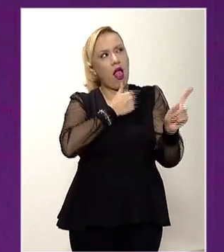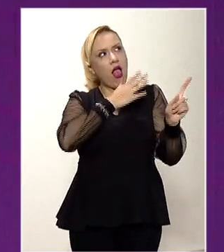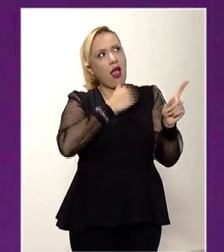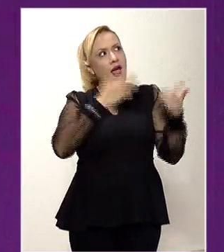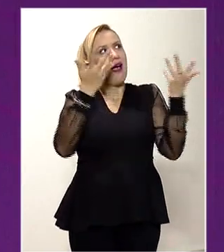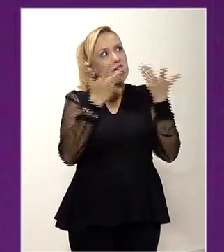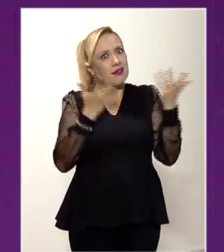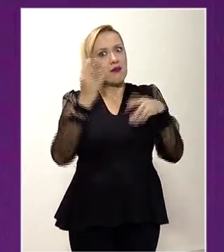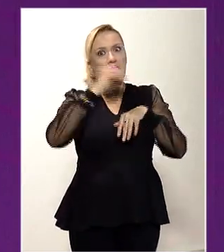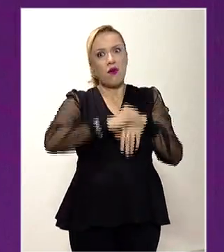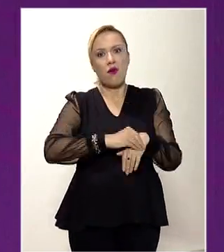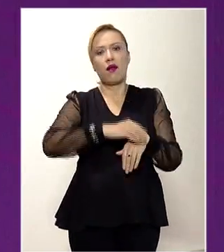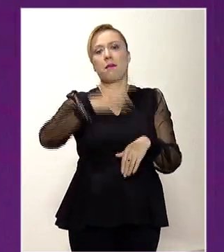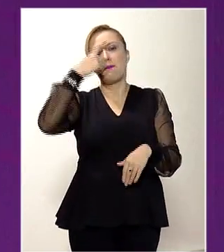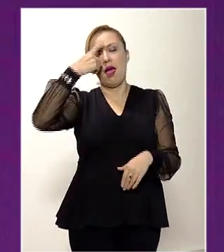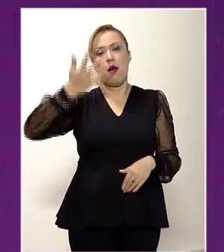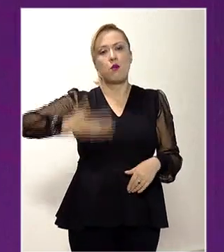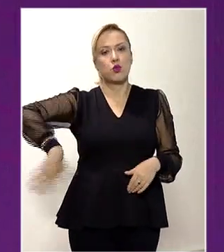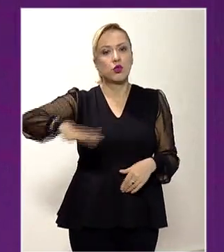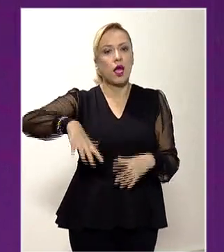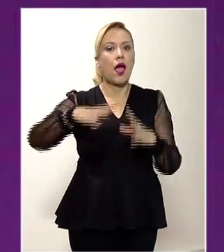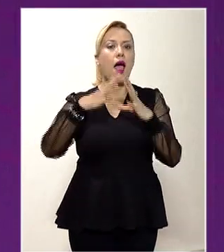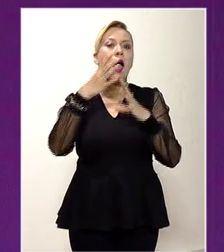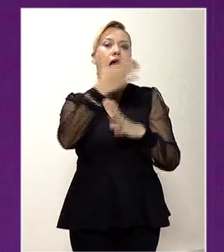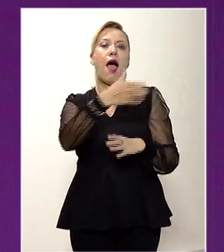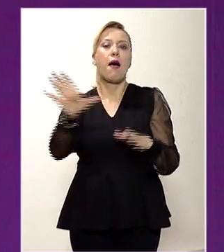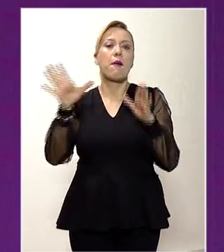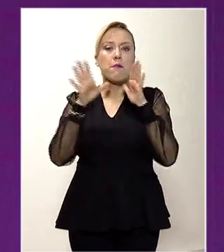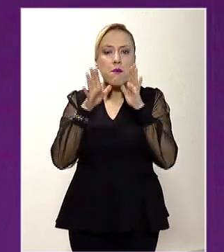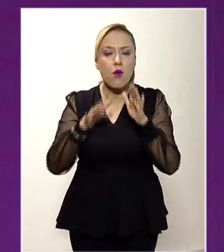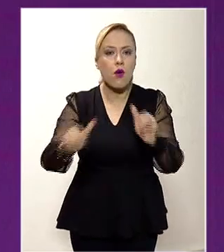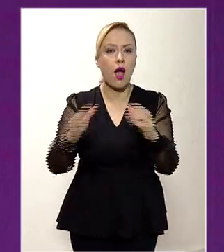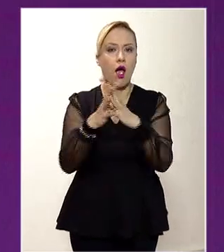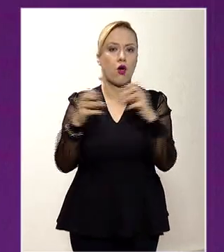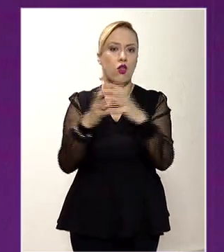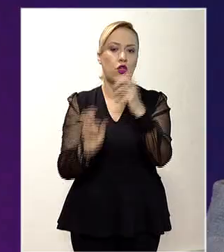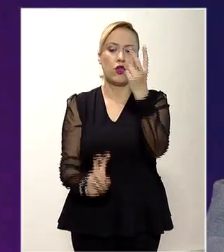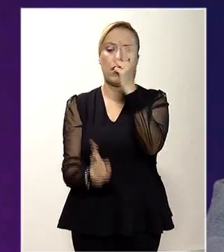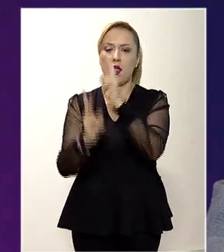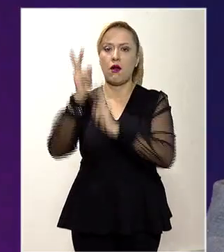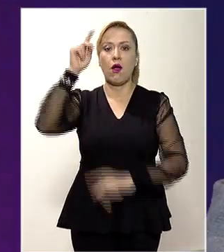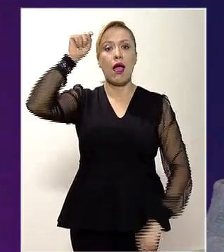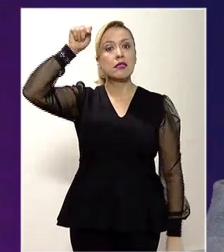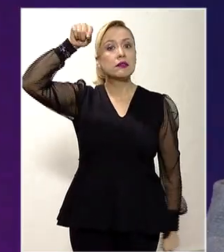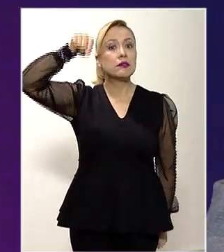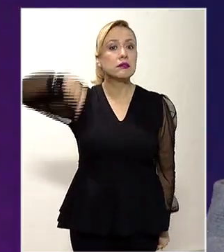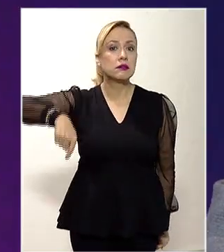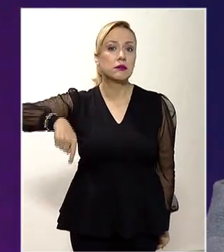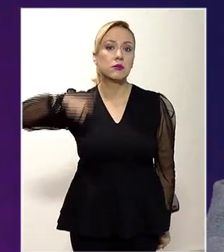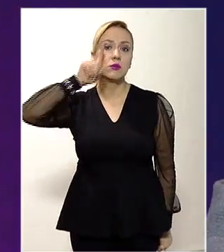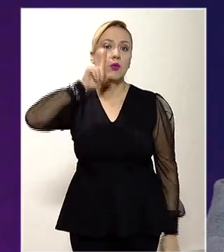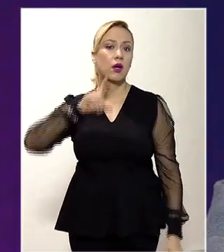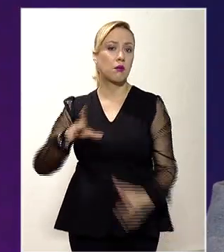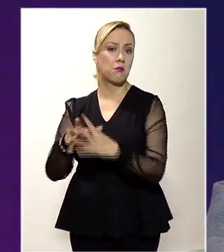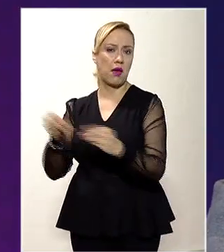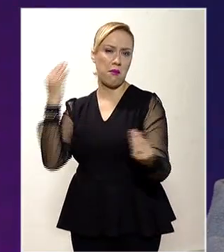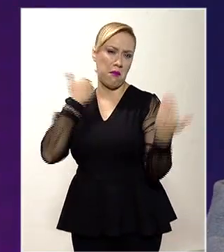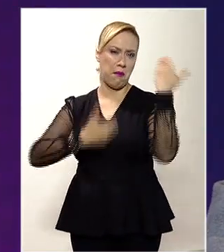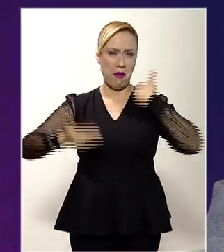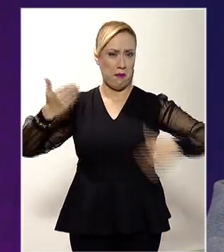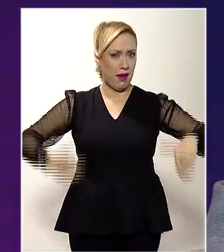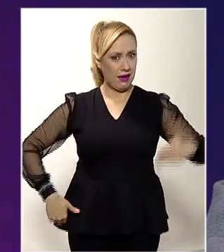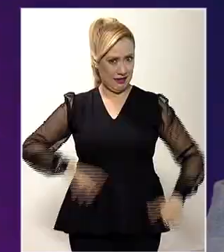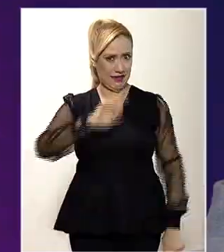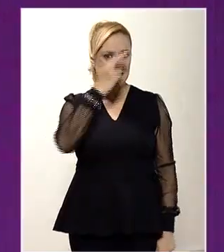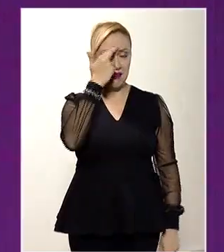hacer un protocolo de búsqueda desde Campo Algodonero. Desde la sentencia Campo Algodonero. Todo se lo debemos a las mujeres, como siempre, ¿no? Y no